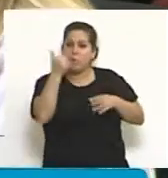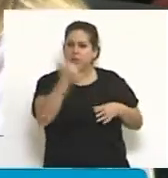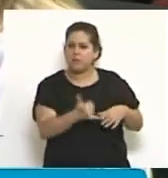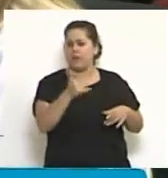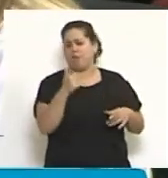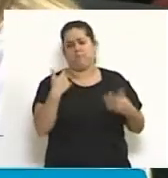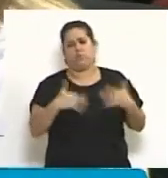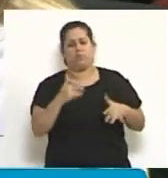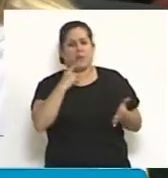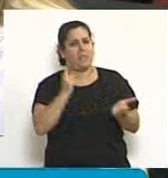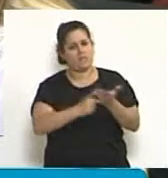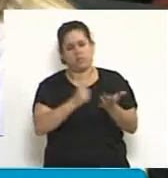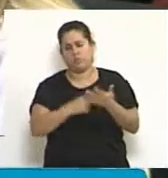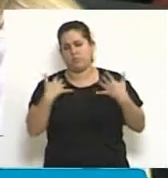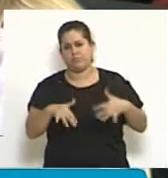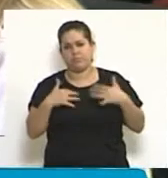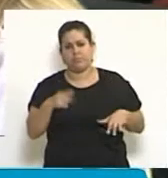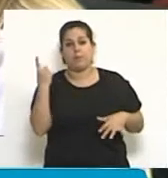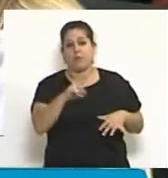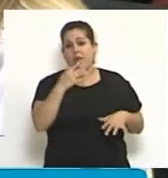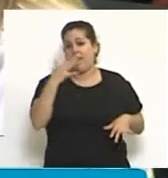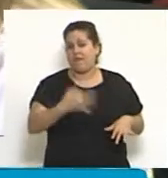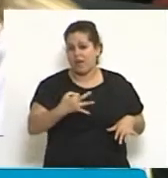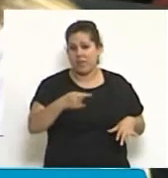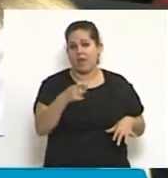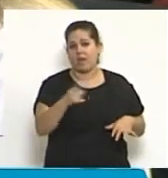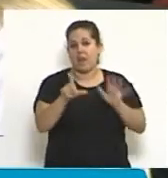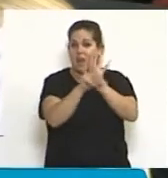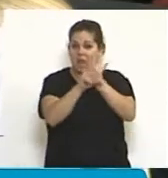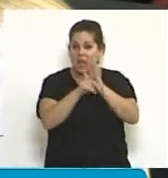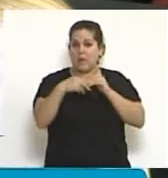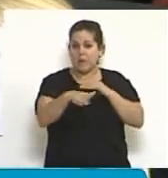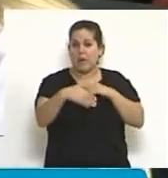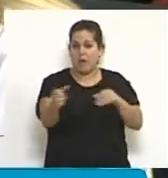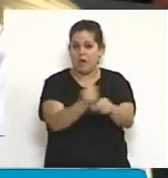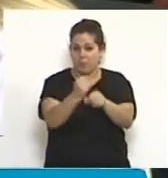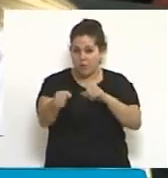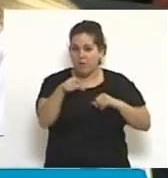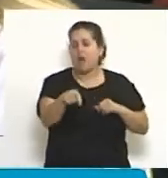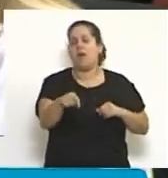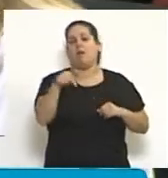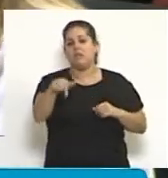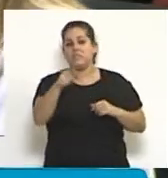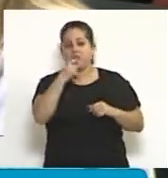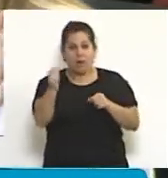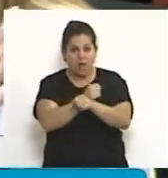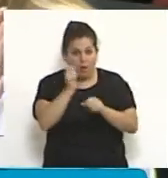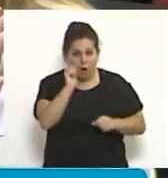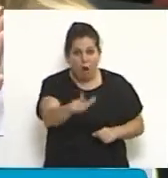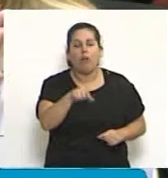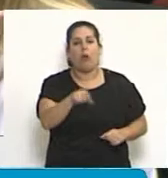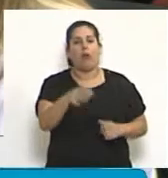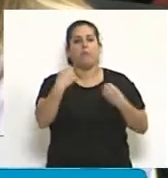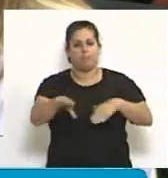trascendentes decisiones y la verdad es que con esta ley que se va a aprobar podrían comenzar a funcionar de